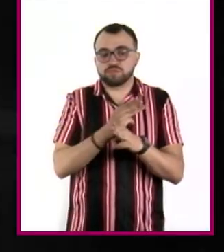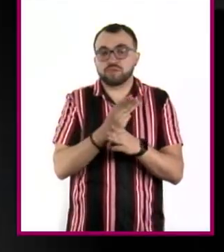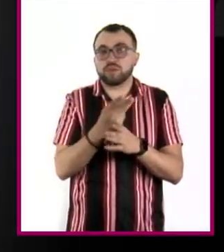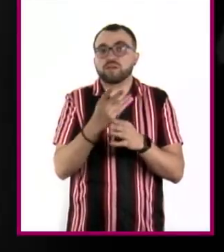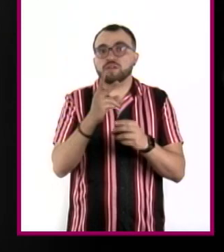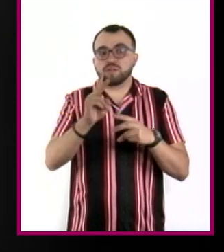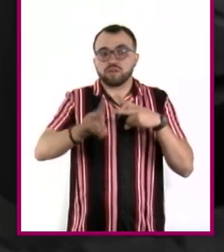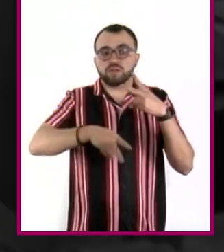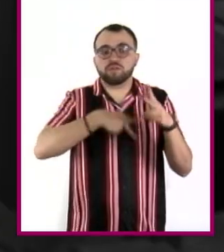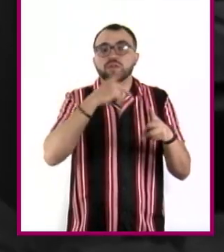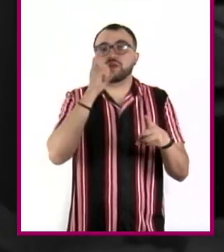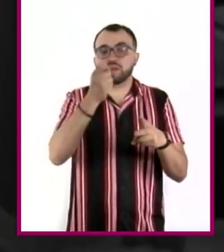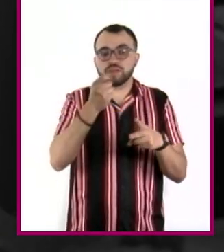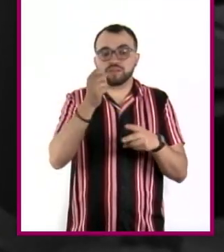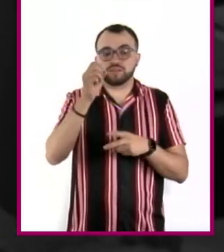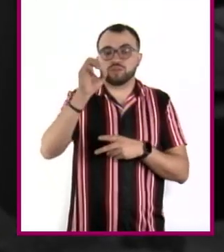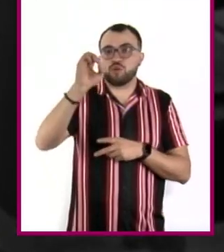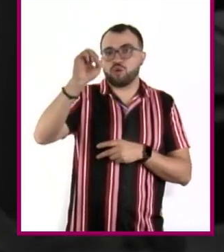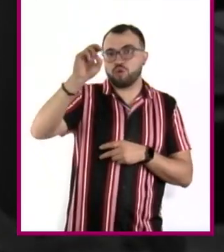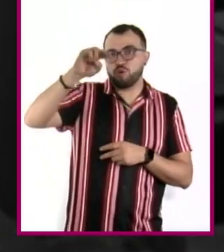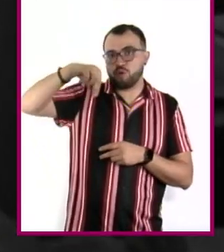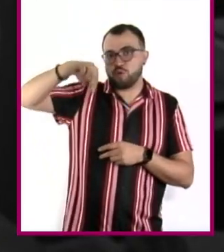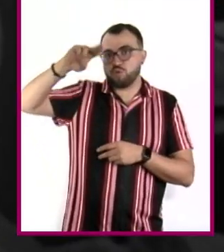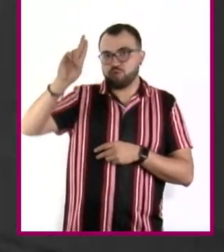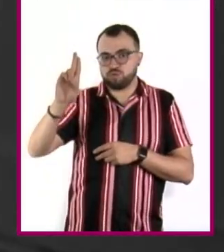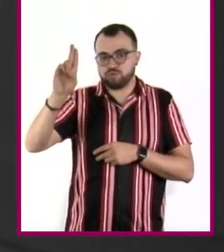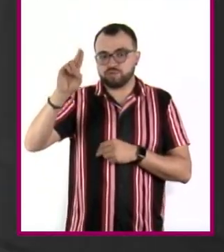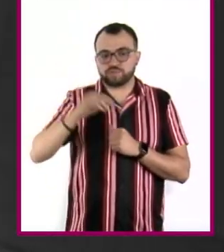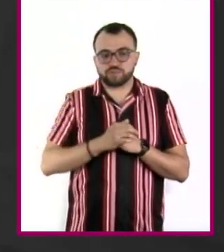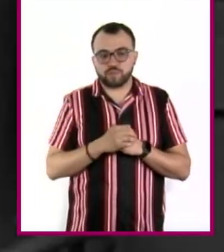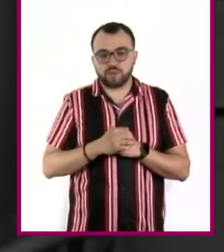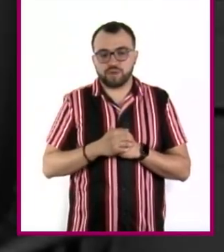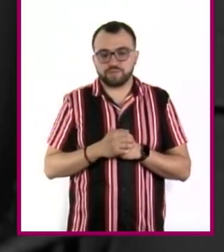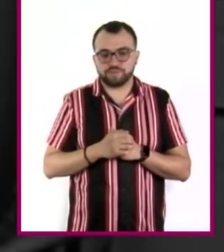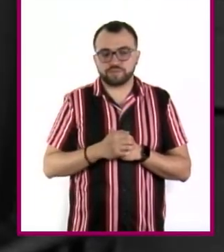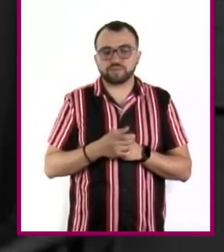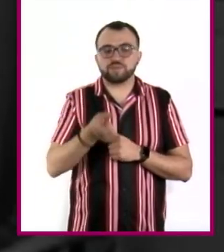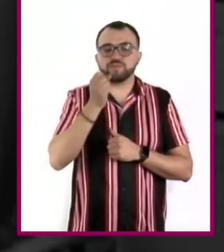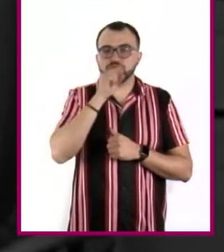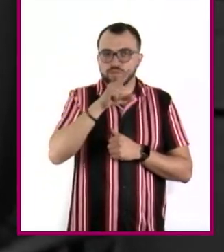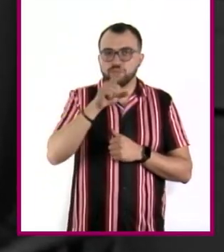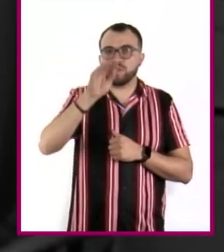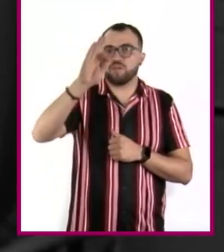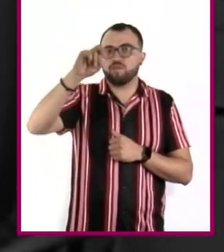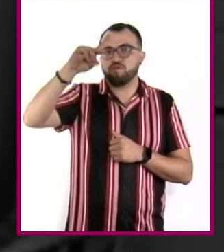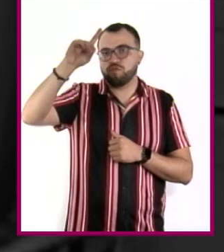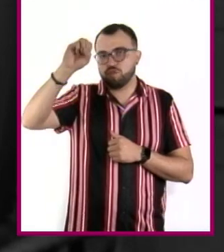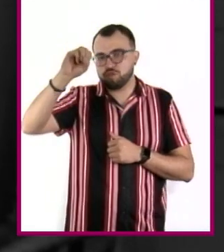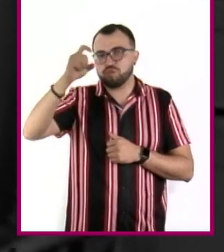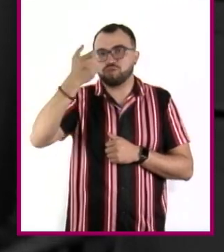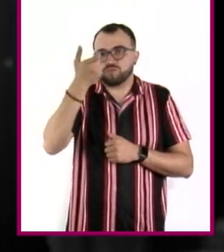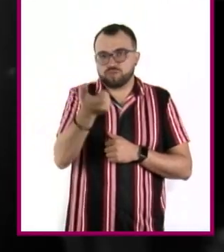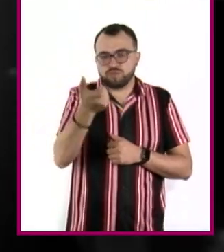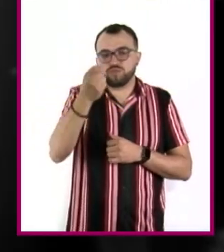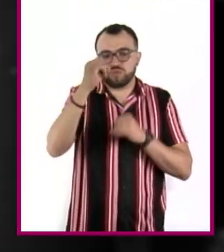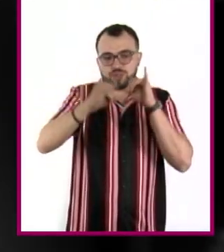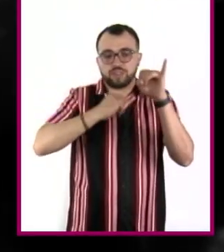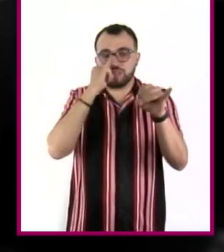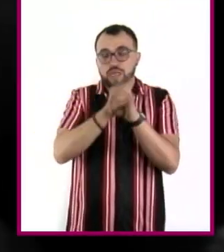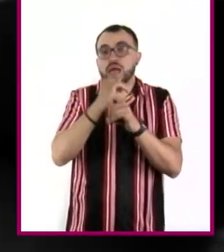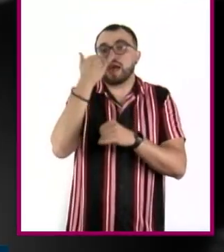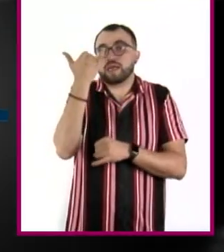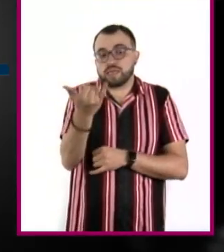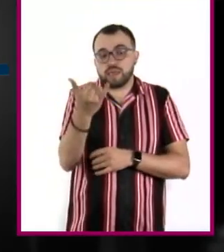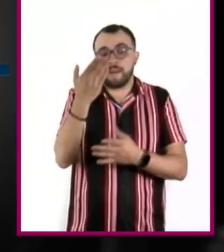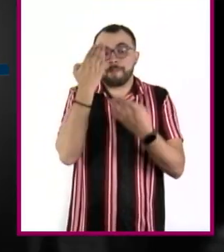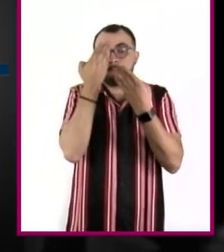consigo la creación de la Organización de las Naciones Unidas, así como el Fondo Monetario Internacional y de un banco